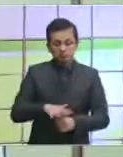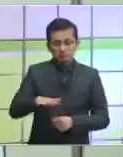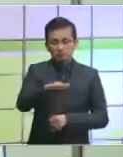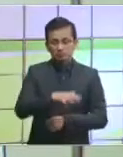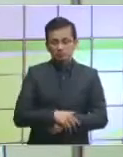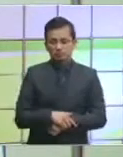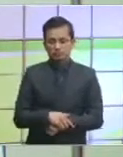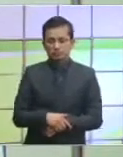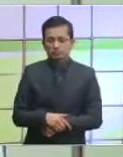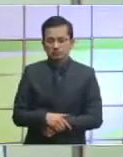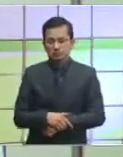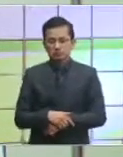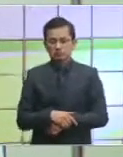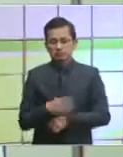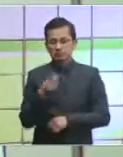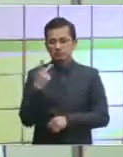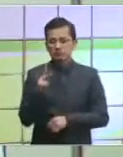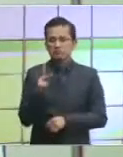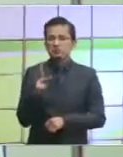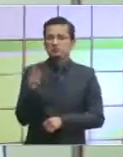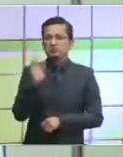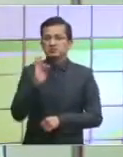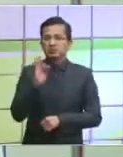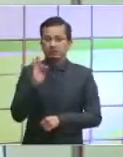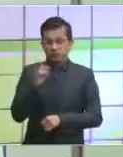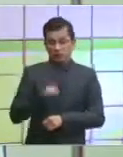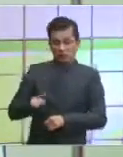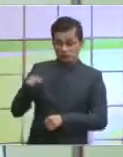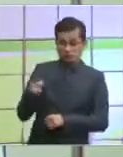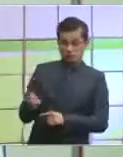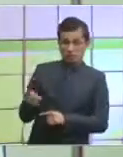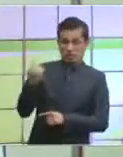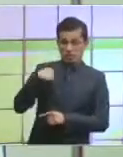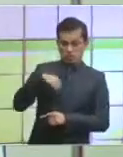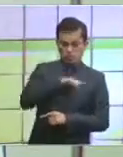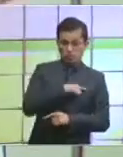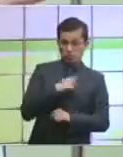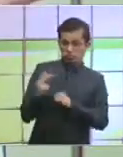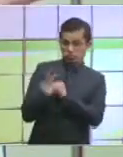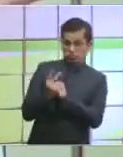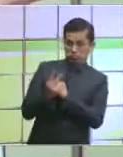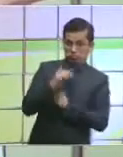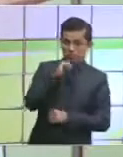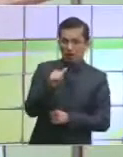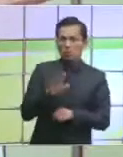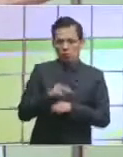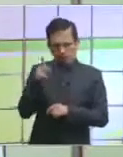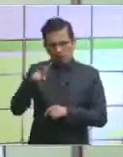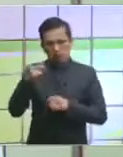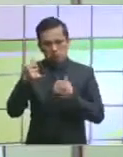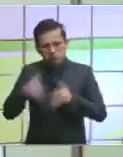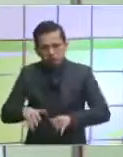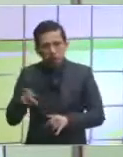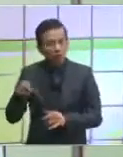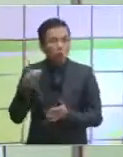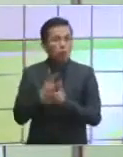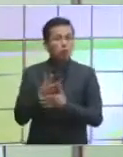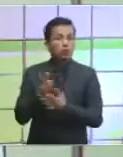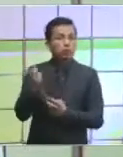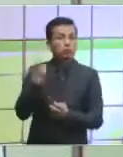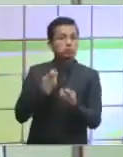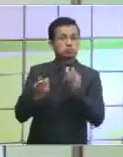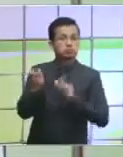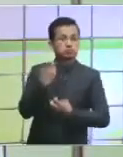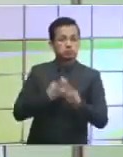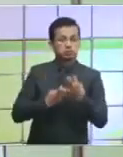es trabajoso y damos este seguimiento entonces se va a la crítica que es bastante fácil y en eso me parece que perdemos